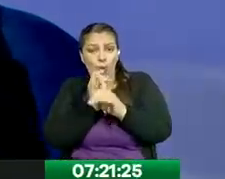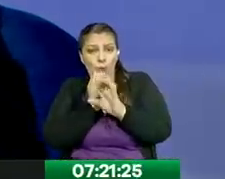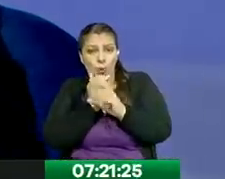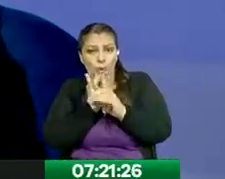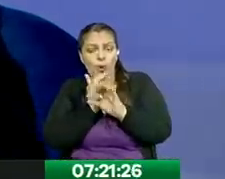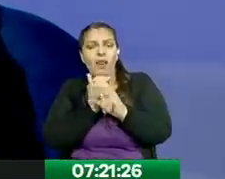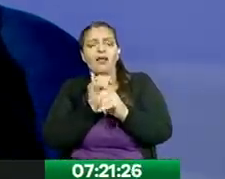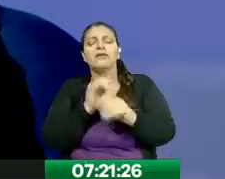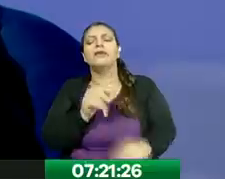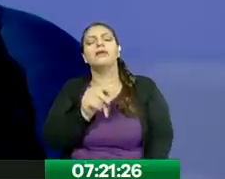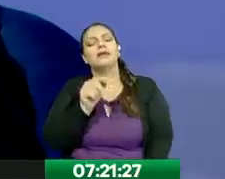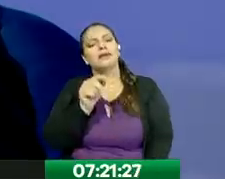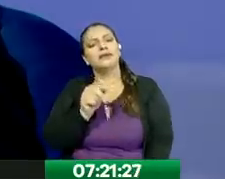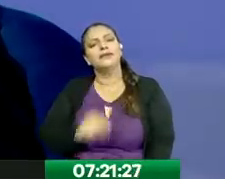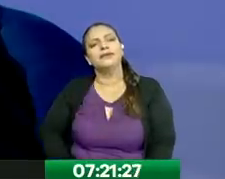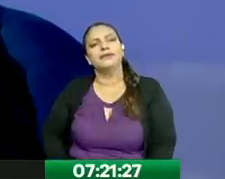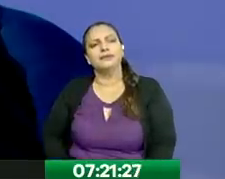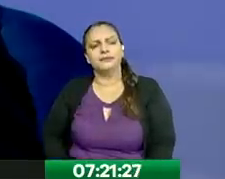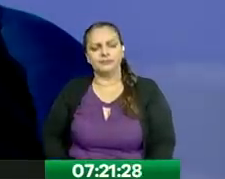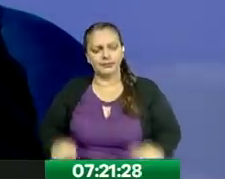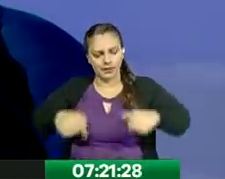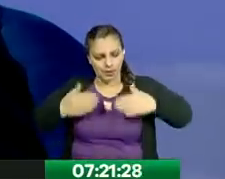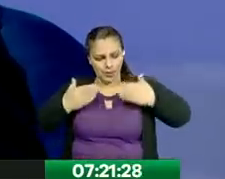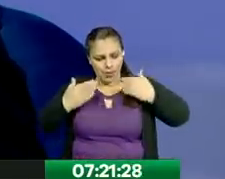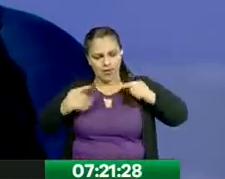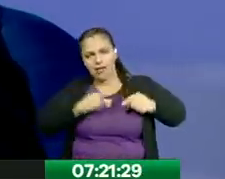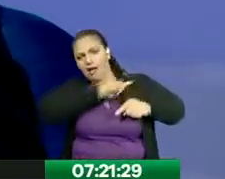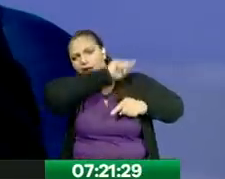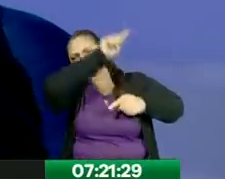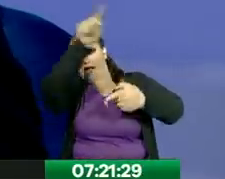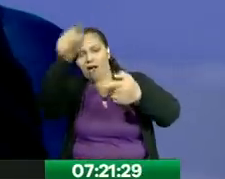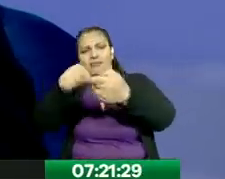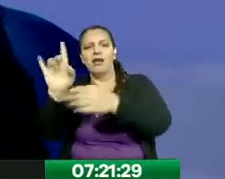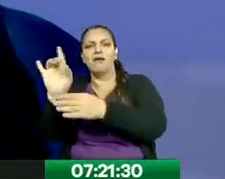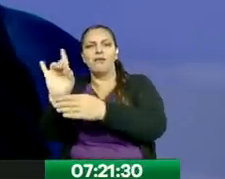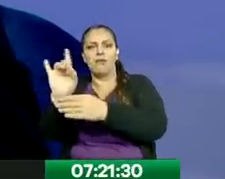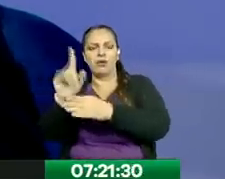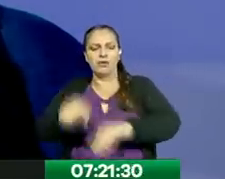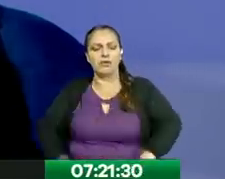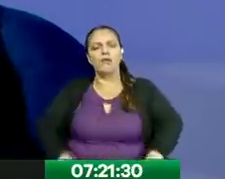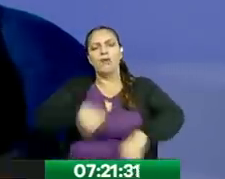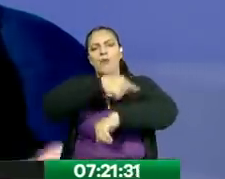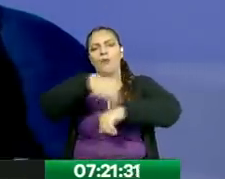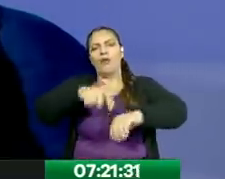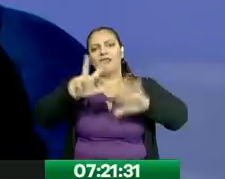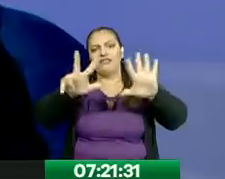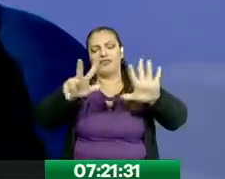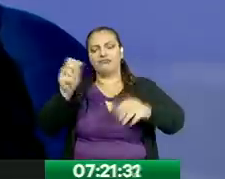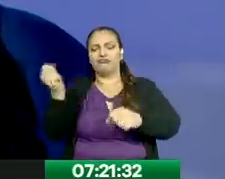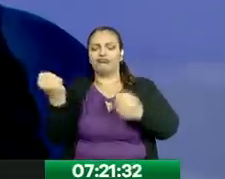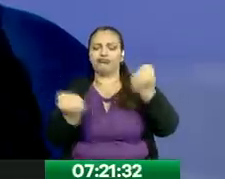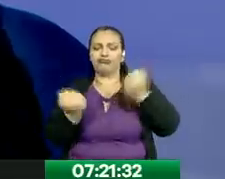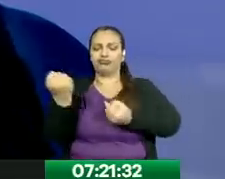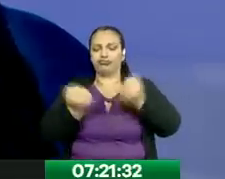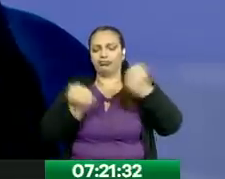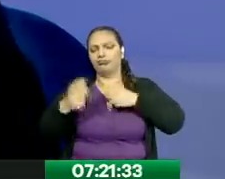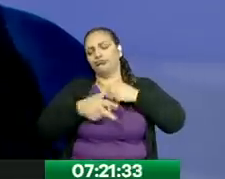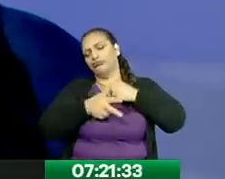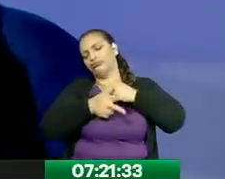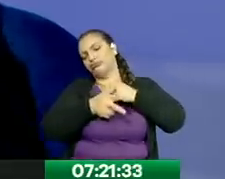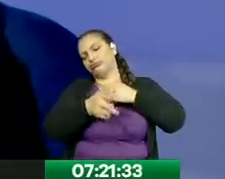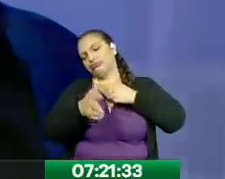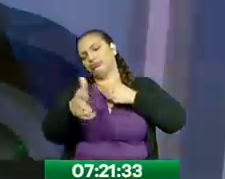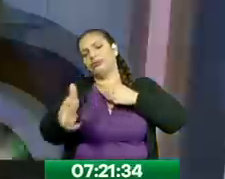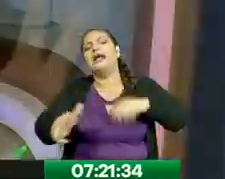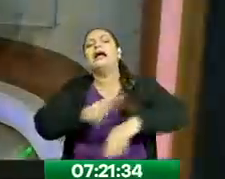ya pero es una feria de la cual viajan todos los productores sobre todo de chocolates y quesos que trabajan en conjunto con el señorito no me diga